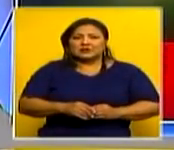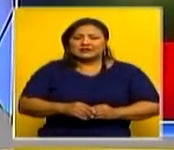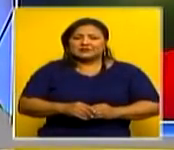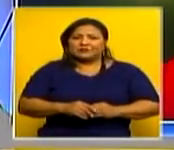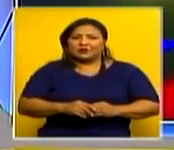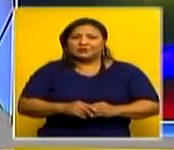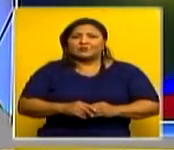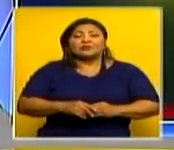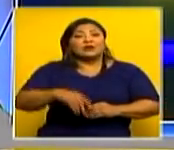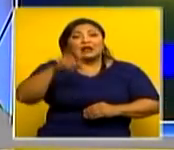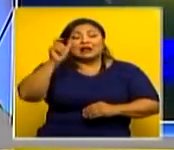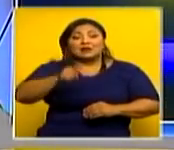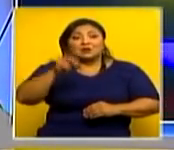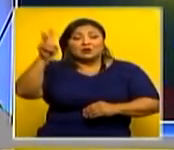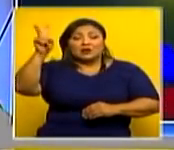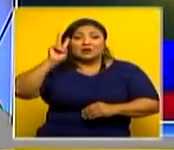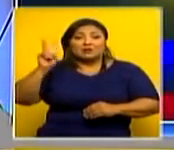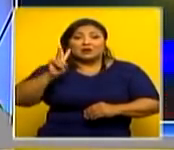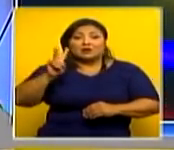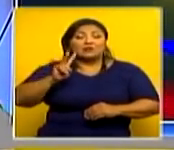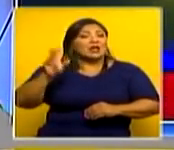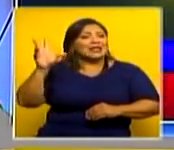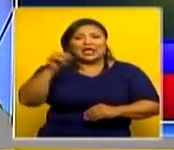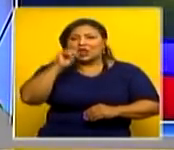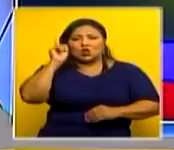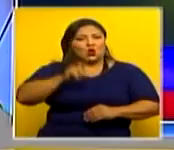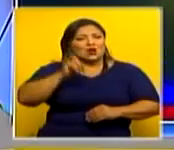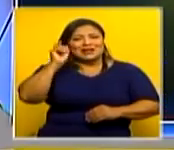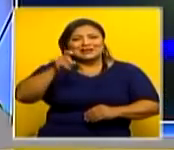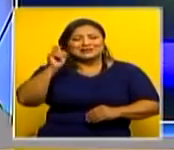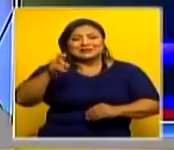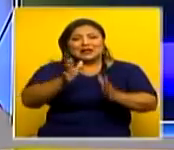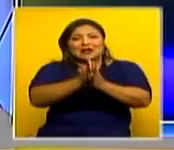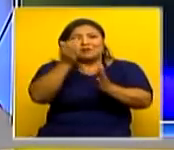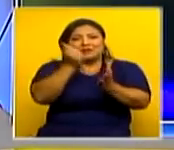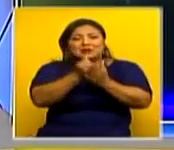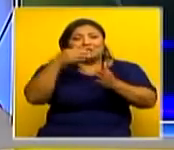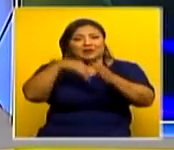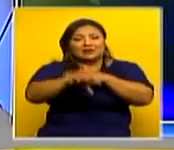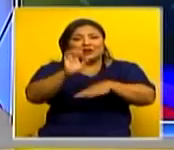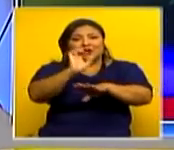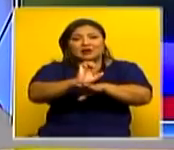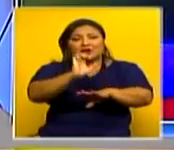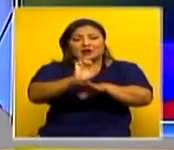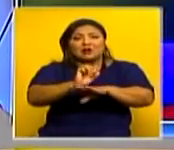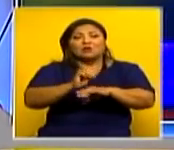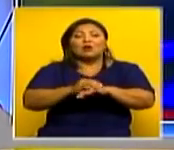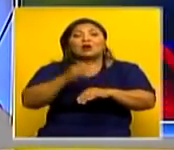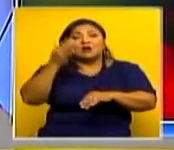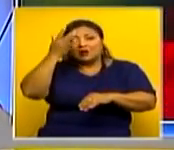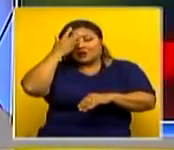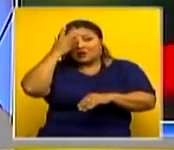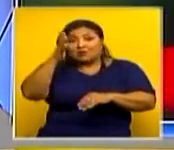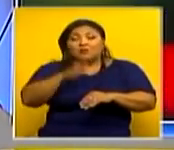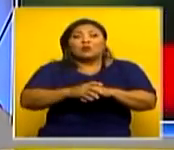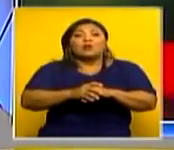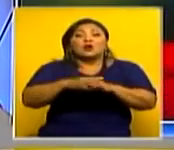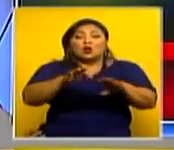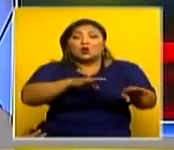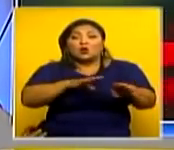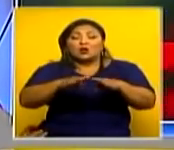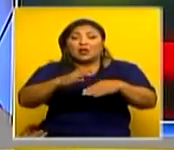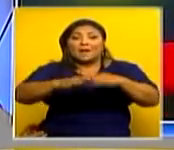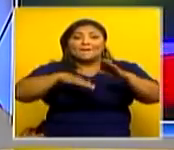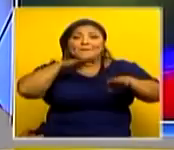Y los ciudadanos venezolanos ya no necesitarán el pasaporte para ingresar al Ecuador, esto tras la decisión de la jueza Judith Naranjo de dar paso a las